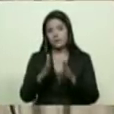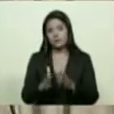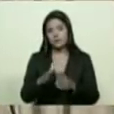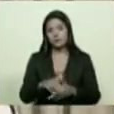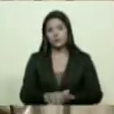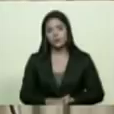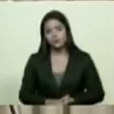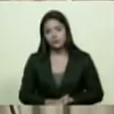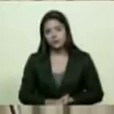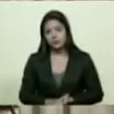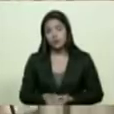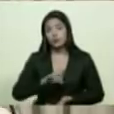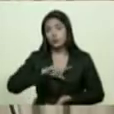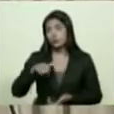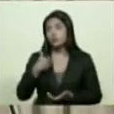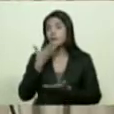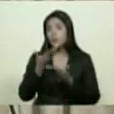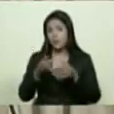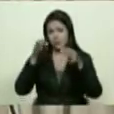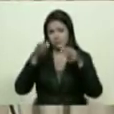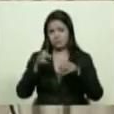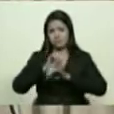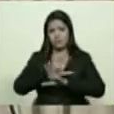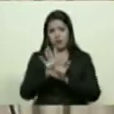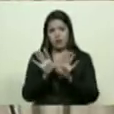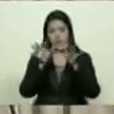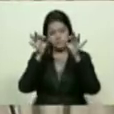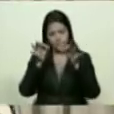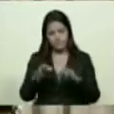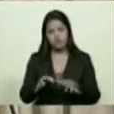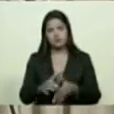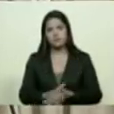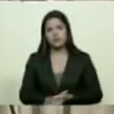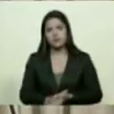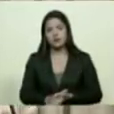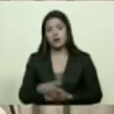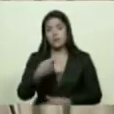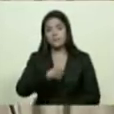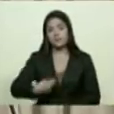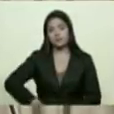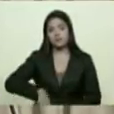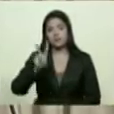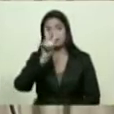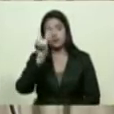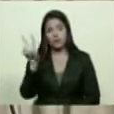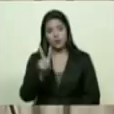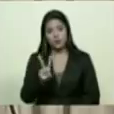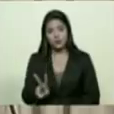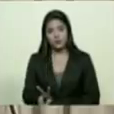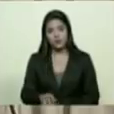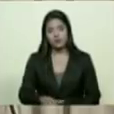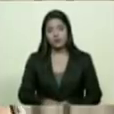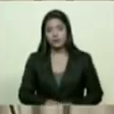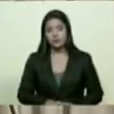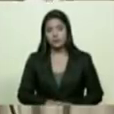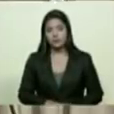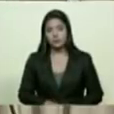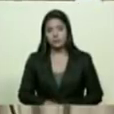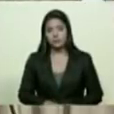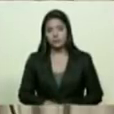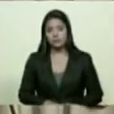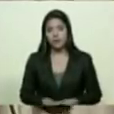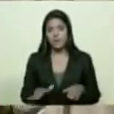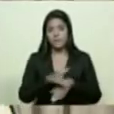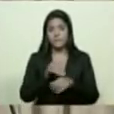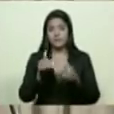Roa. Hemos hecho una propuesta firme al presidente de la República, a través